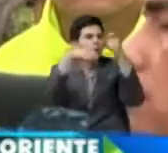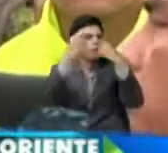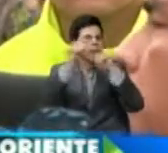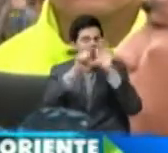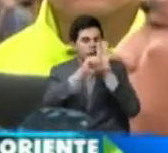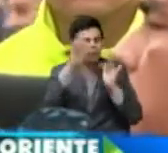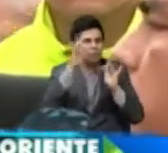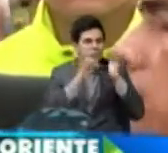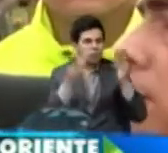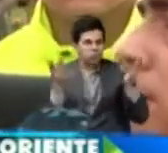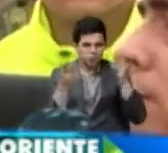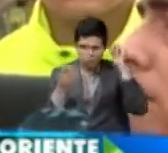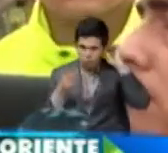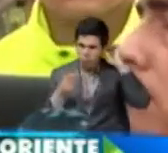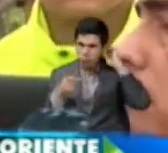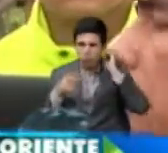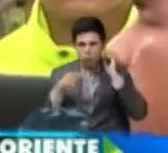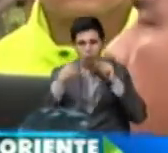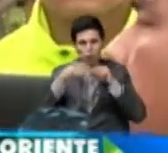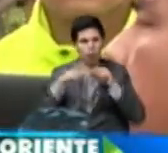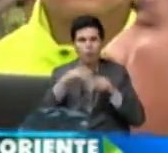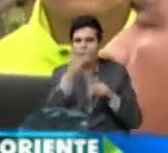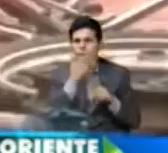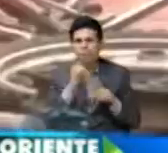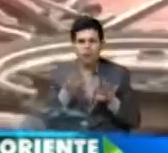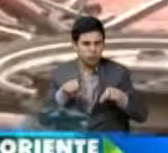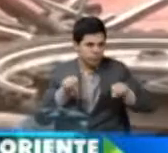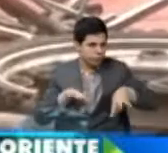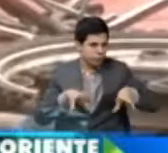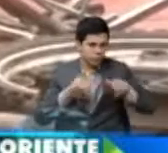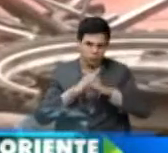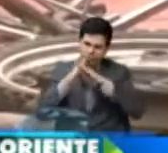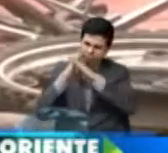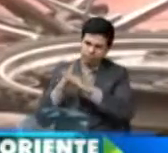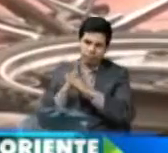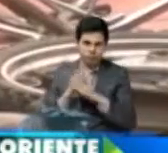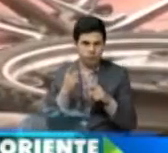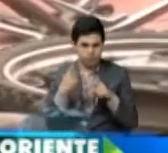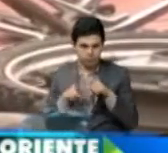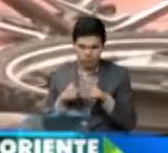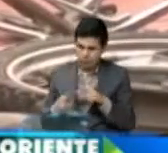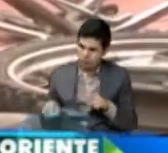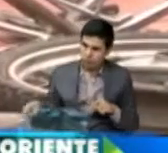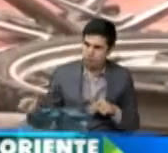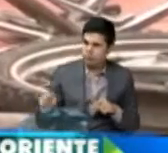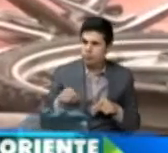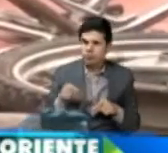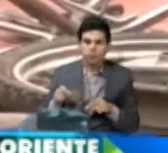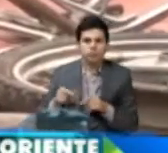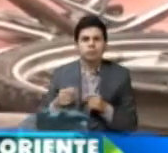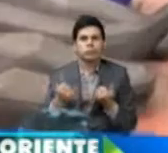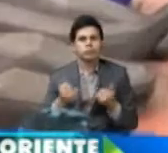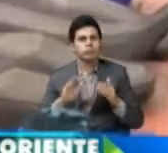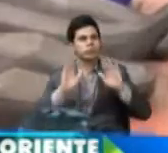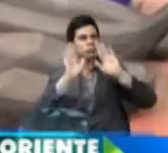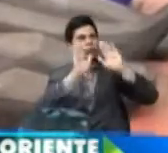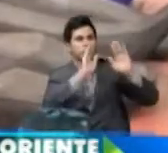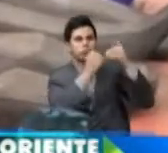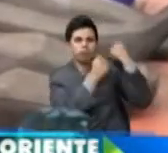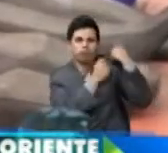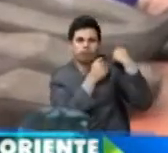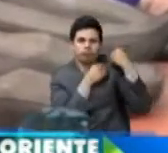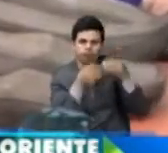y quitar toda la cadena criminal que hay frente al hurto de las motocicletas. Los elementos incautados y capturados fueron dejados a disposición de la